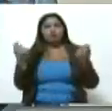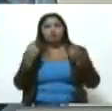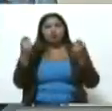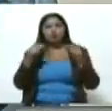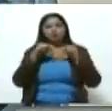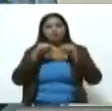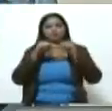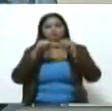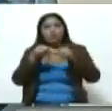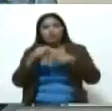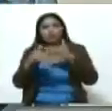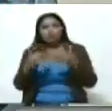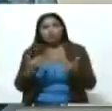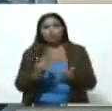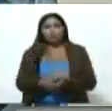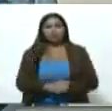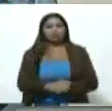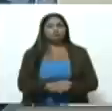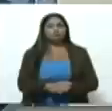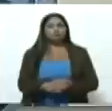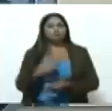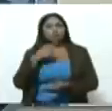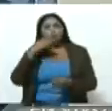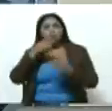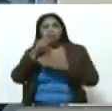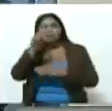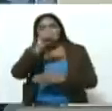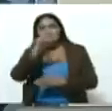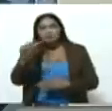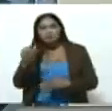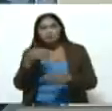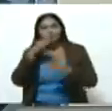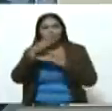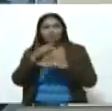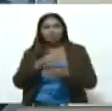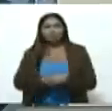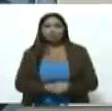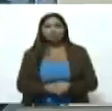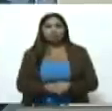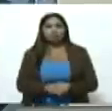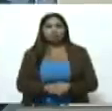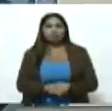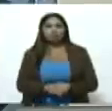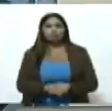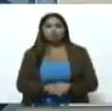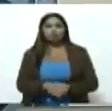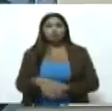permanente, al menos una vez a la semana, en donde